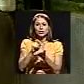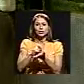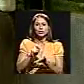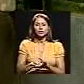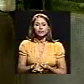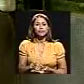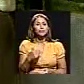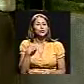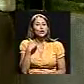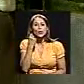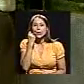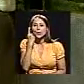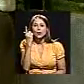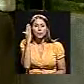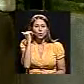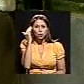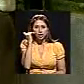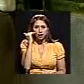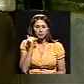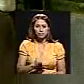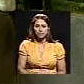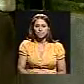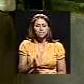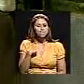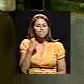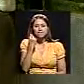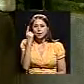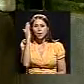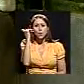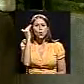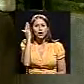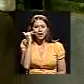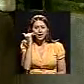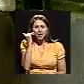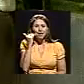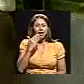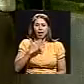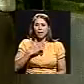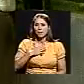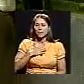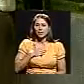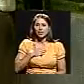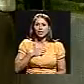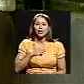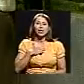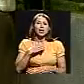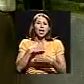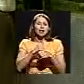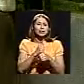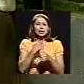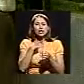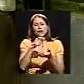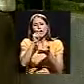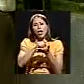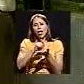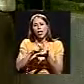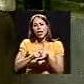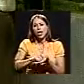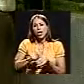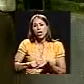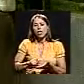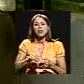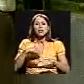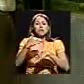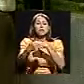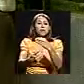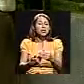explico, papito, por qué. Ya, no me explico por qué a mí me hicieron llenar tantas cosas y a la hora de llegar